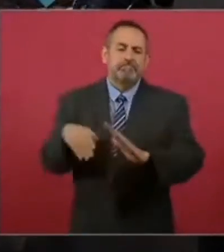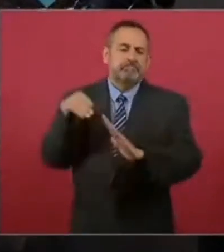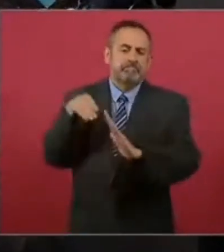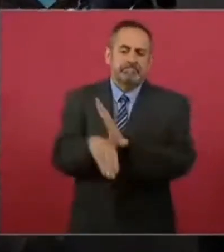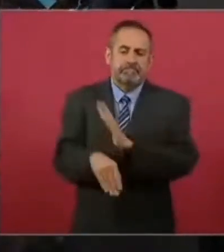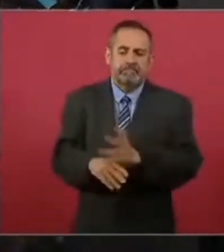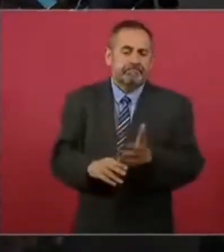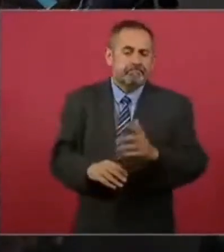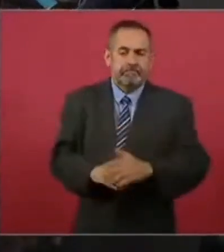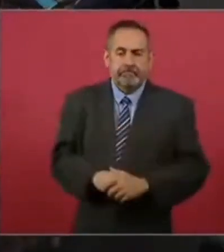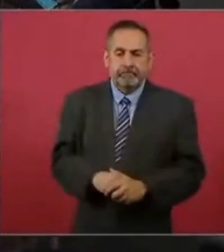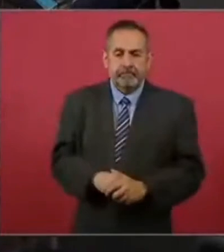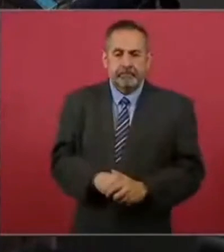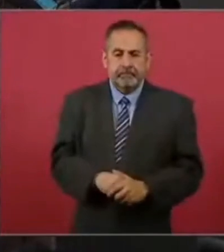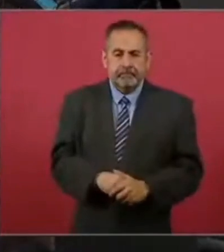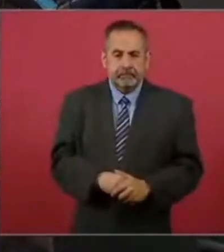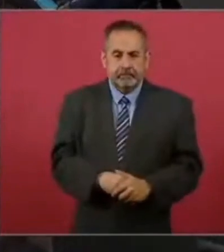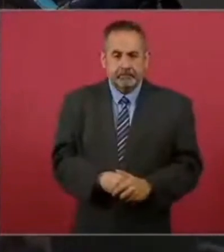declinar.